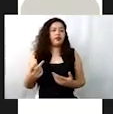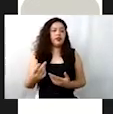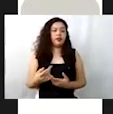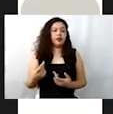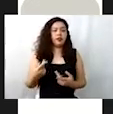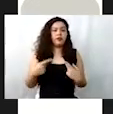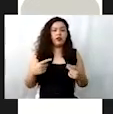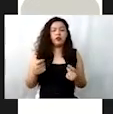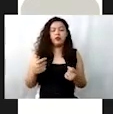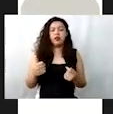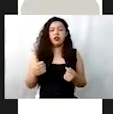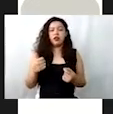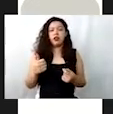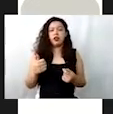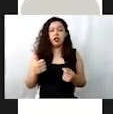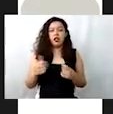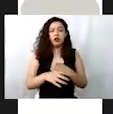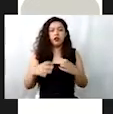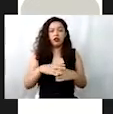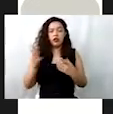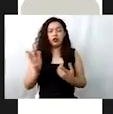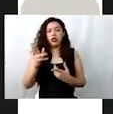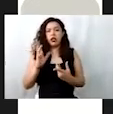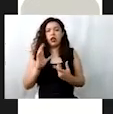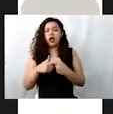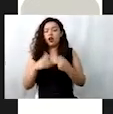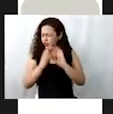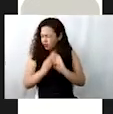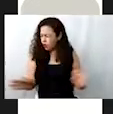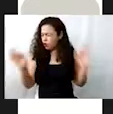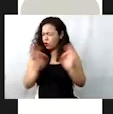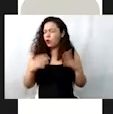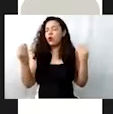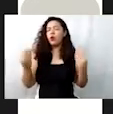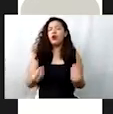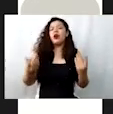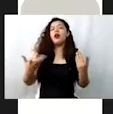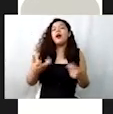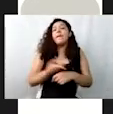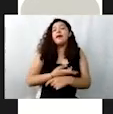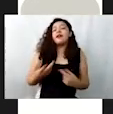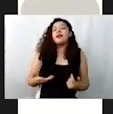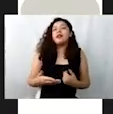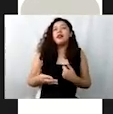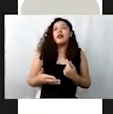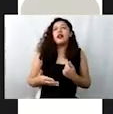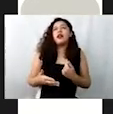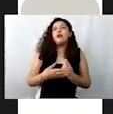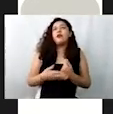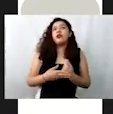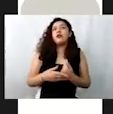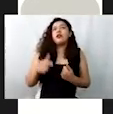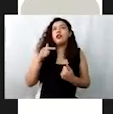su informe voluntario. Es un momento muy, muy importante. Eso va a suceder la semana próxima, el